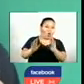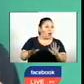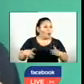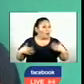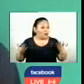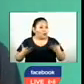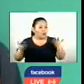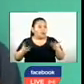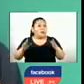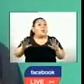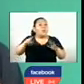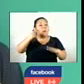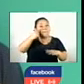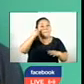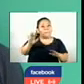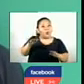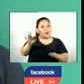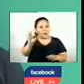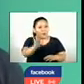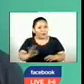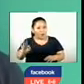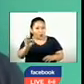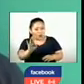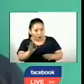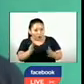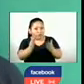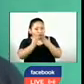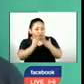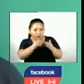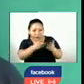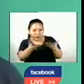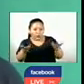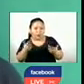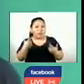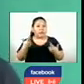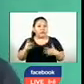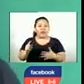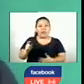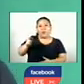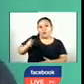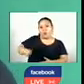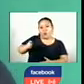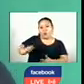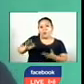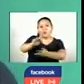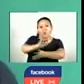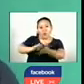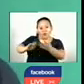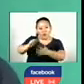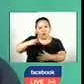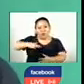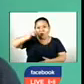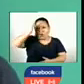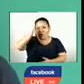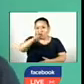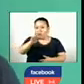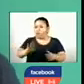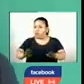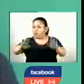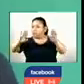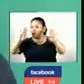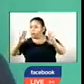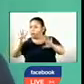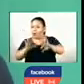acciones encaminadas a mejorar la cantidad de infiltración De hecho el juez ambiental tengo entendido que puso una sanción en sentido de hacer unos